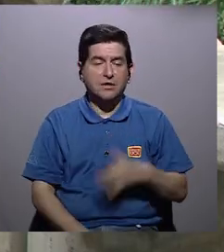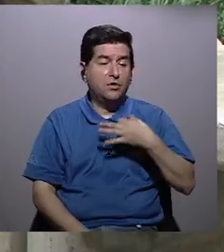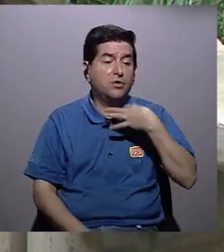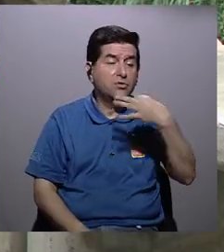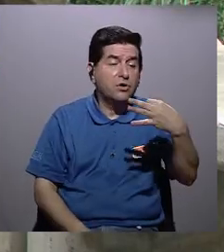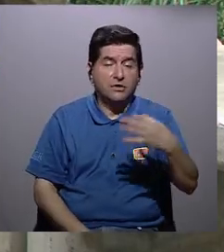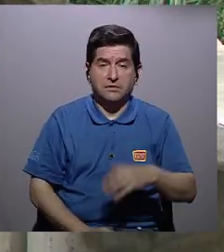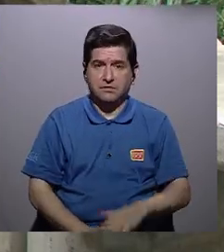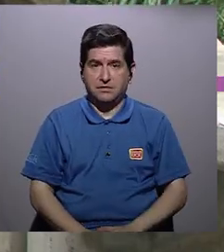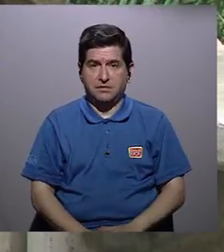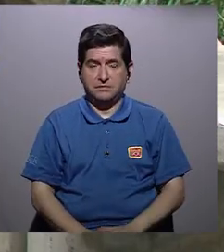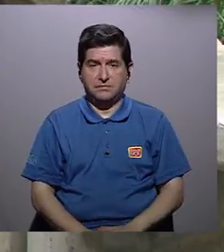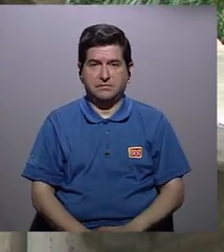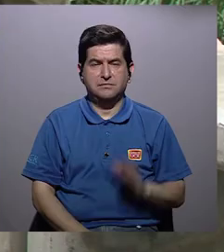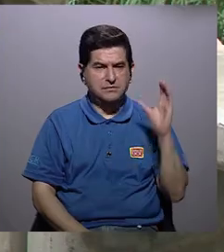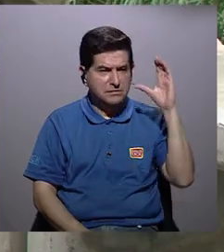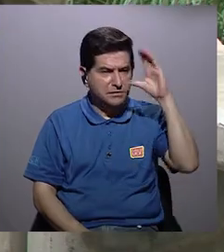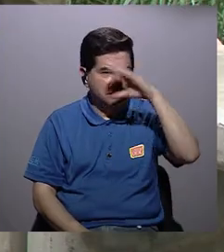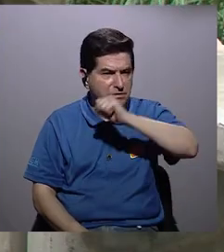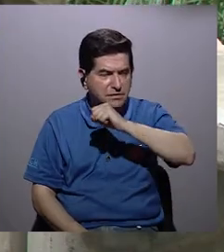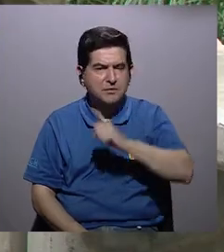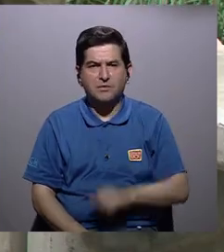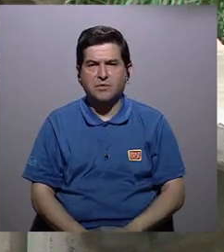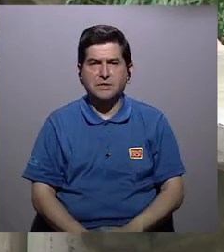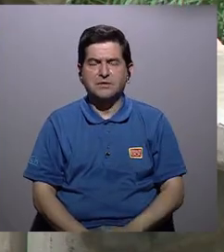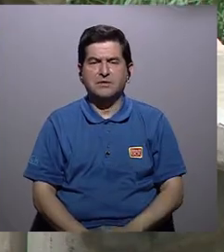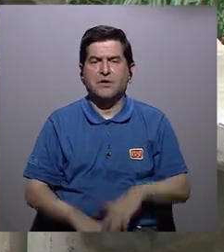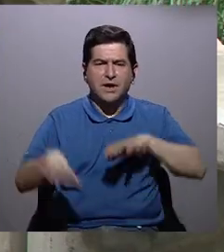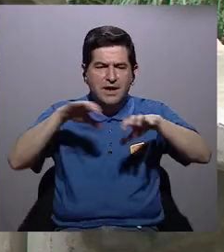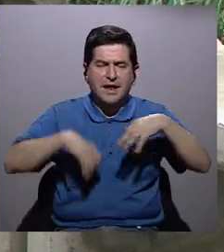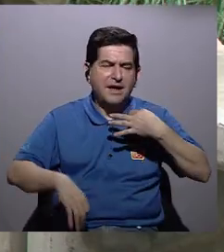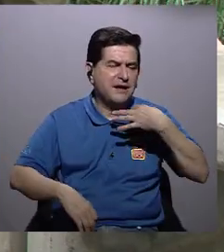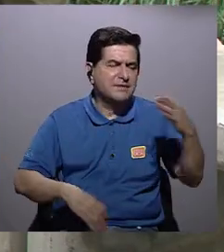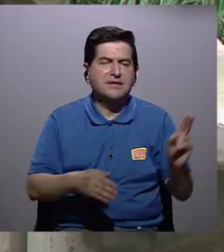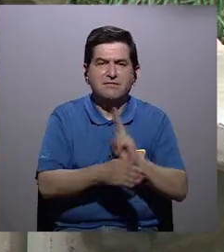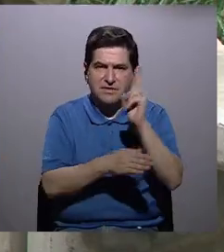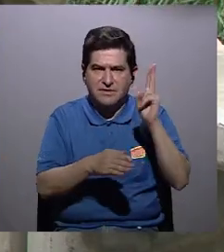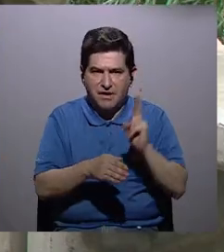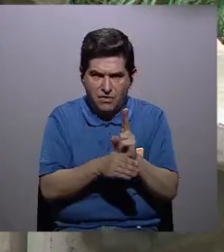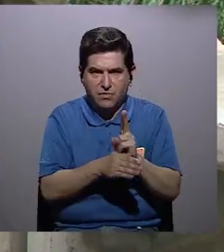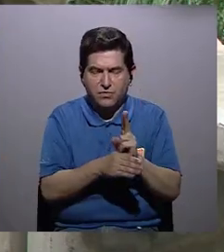cotidiano de esto, y vemos que en la cotidianidad del uso